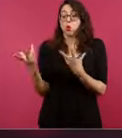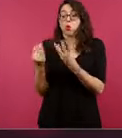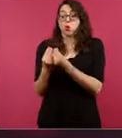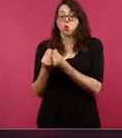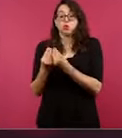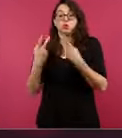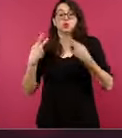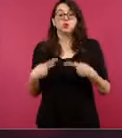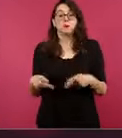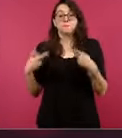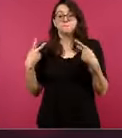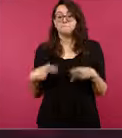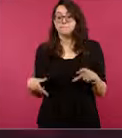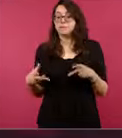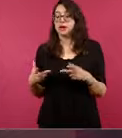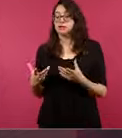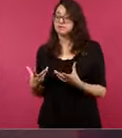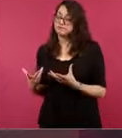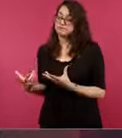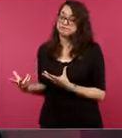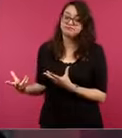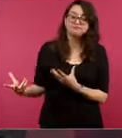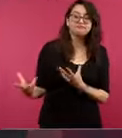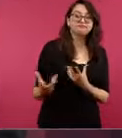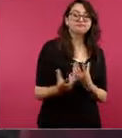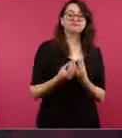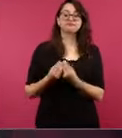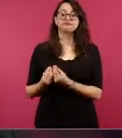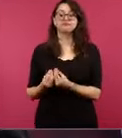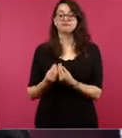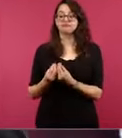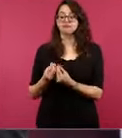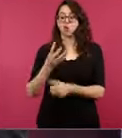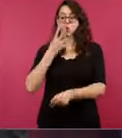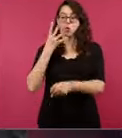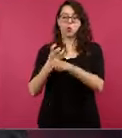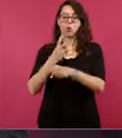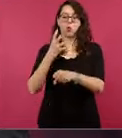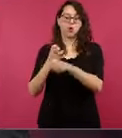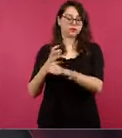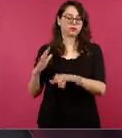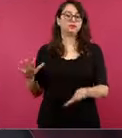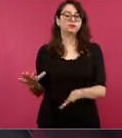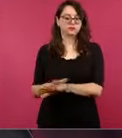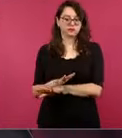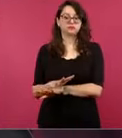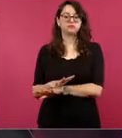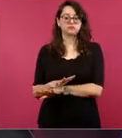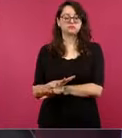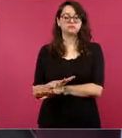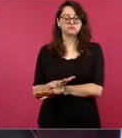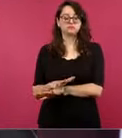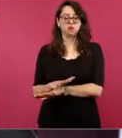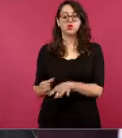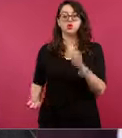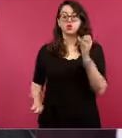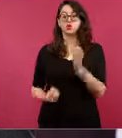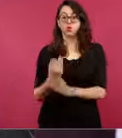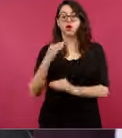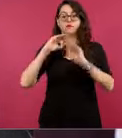desde abajo y con todos y todas, la cuarta transformación de la vida pública del